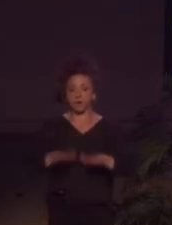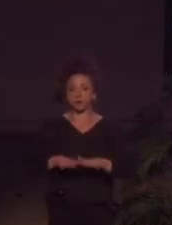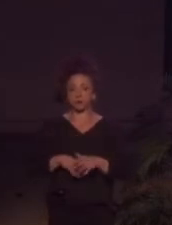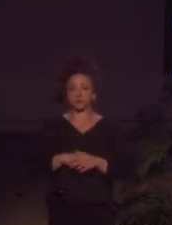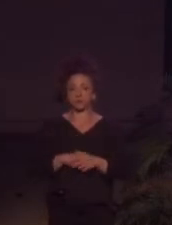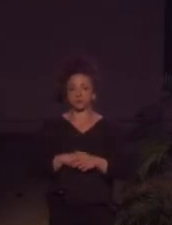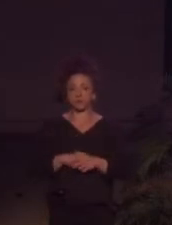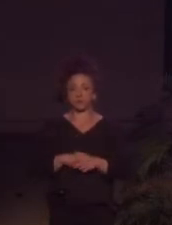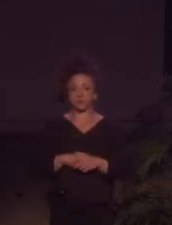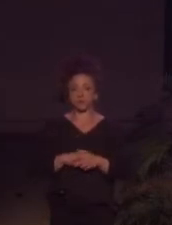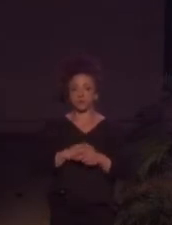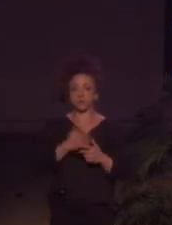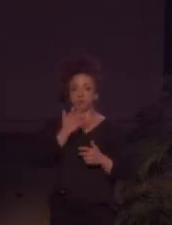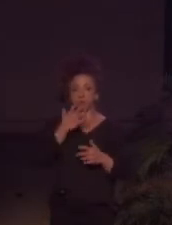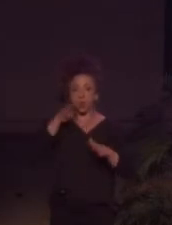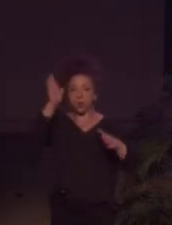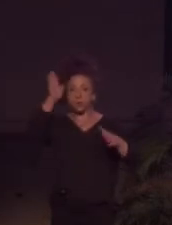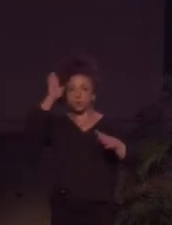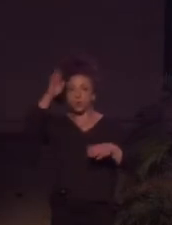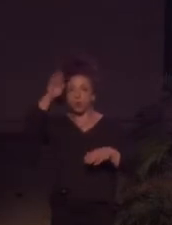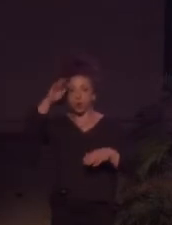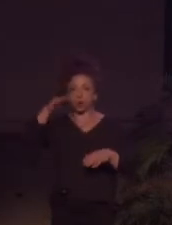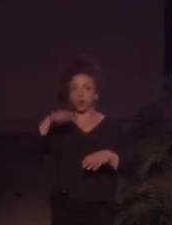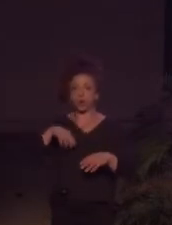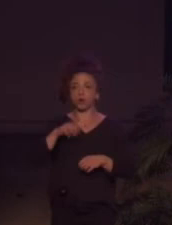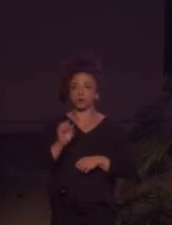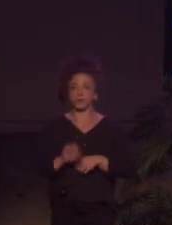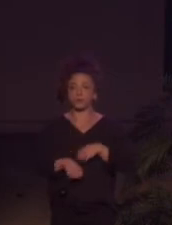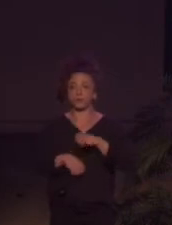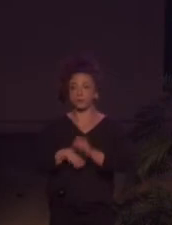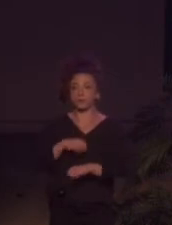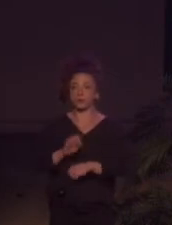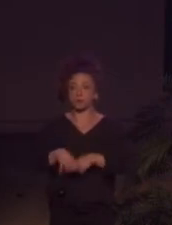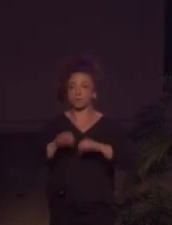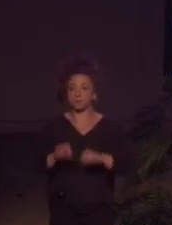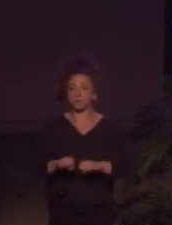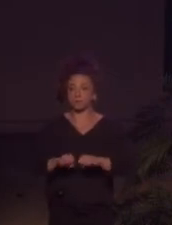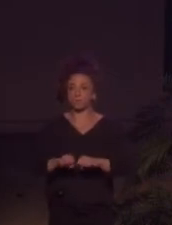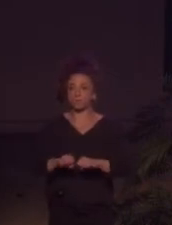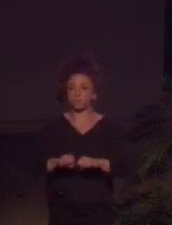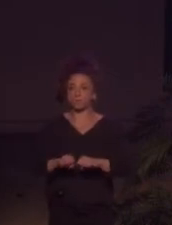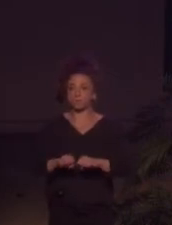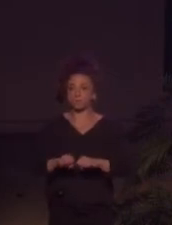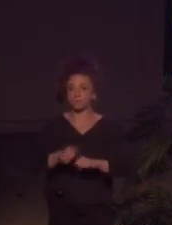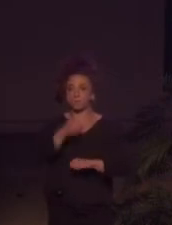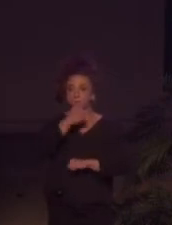ari da, ez? Zuk egiten diozun indarkeria. Eta hor argi ikusten duzu norbait dela asto hori.